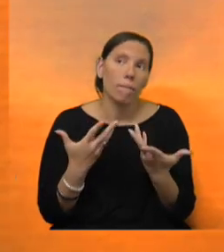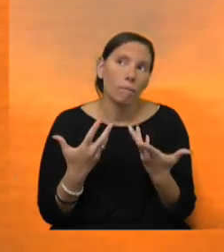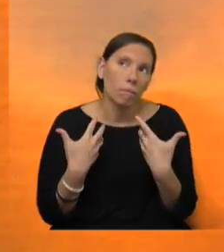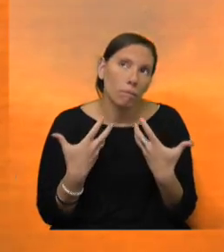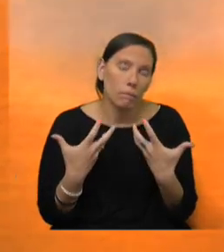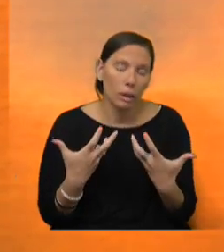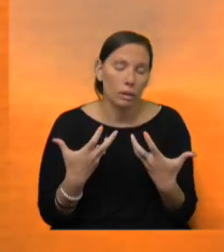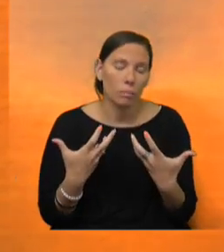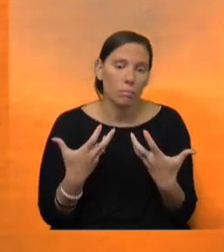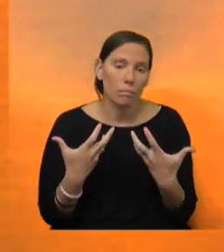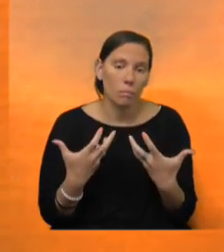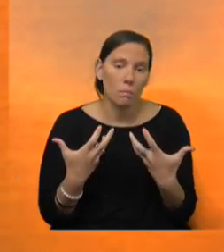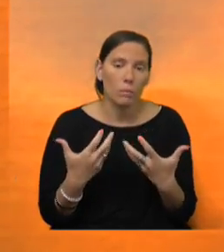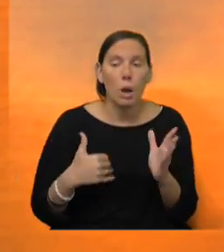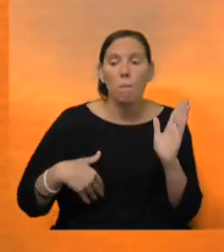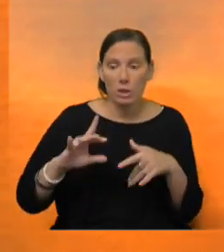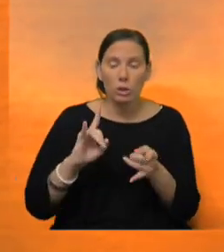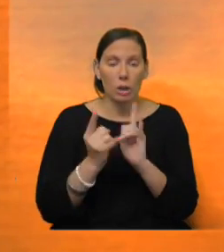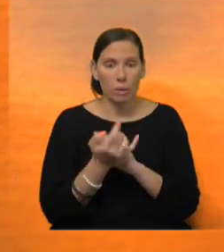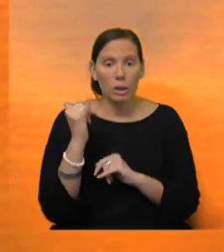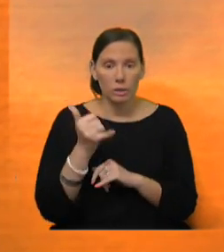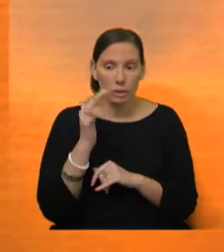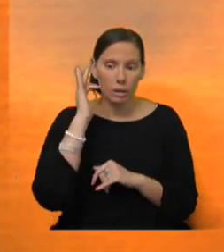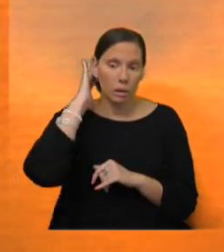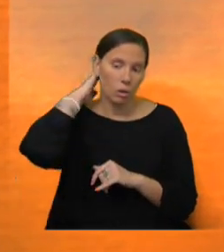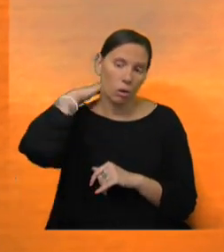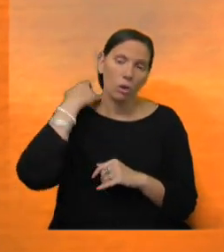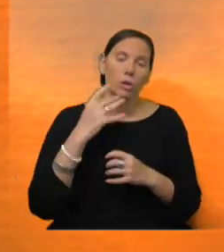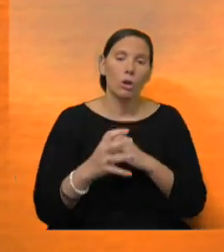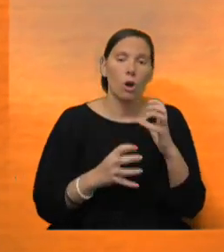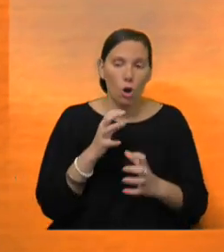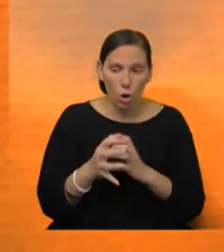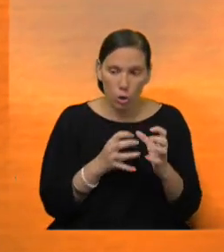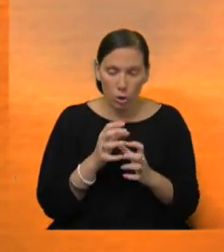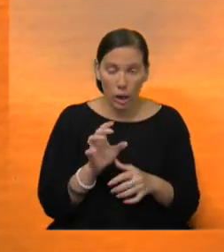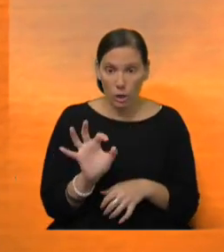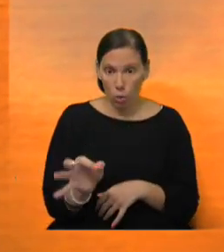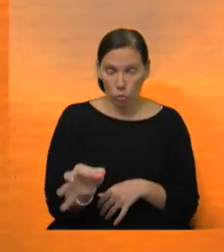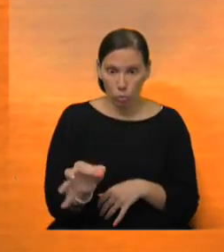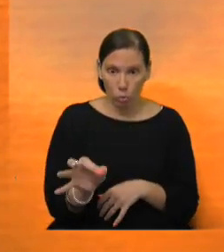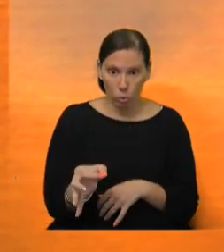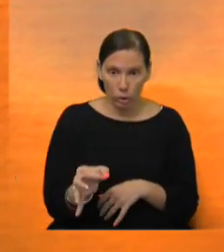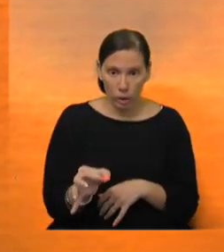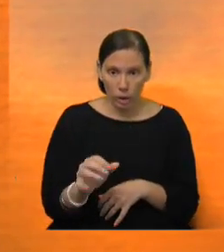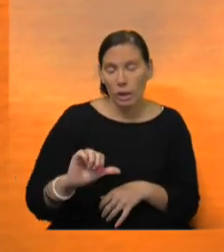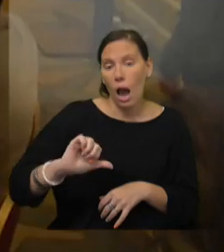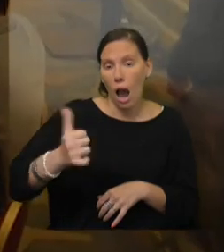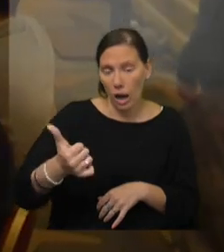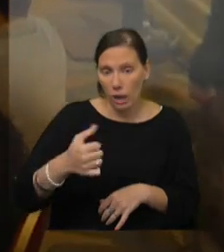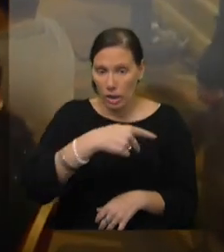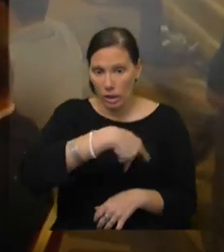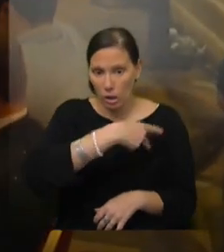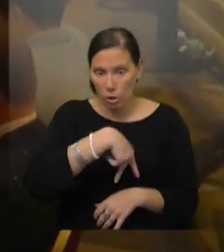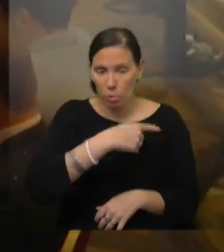aspiro a tener mayoría parlamentaria con la coalición en octubre y a ganar el balot en noviembre y ser